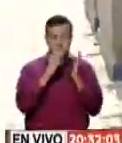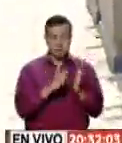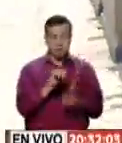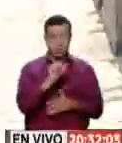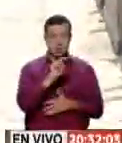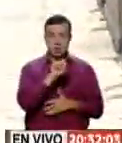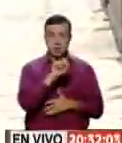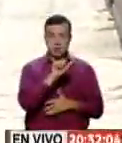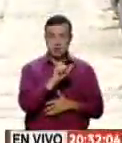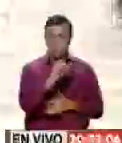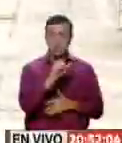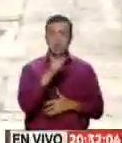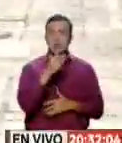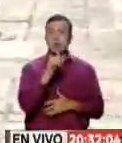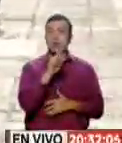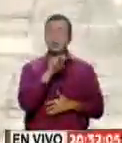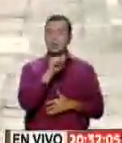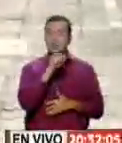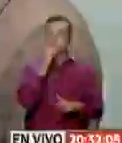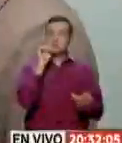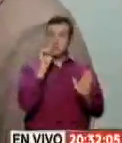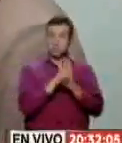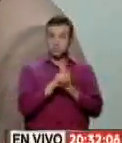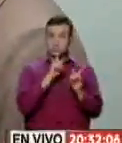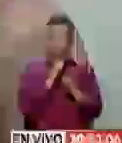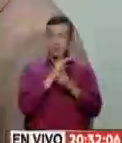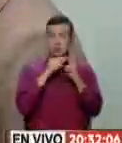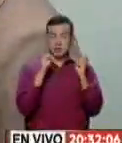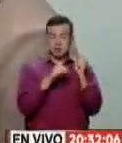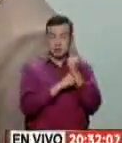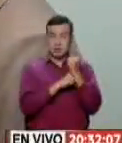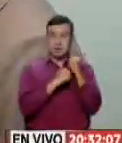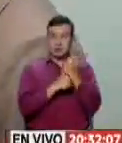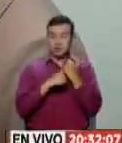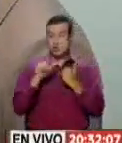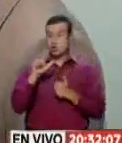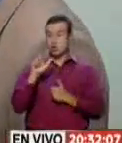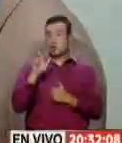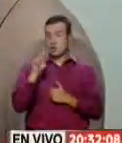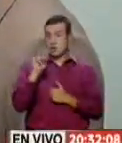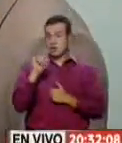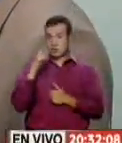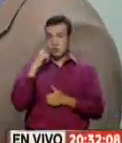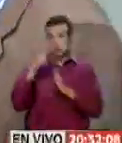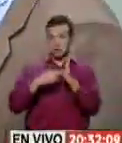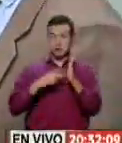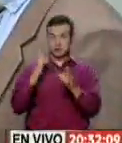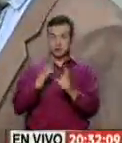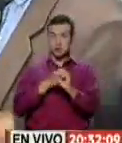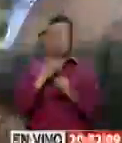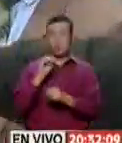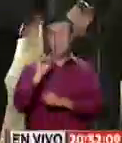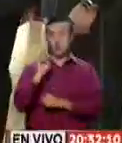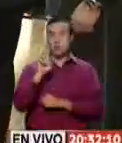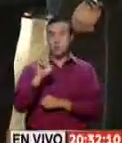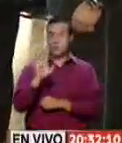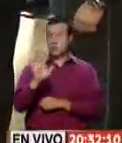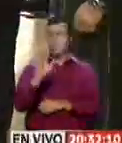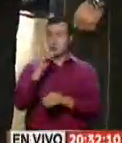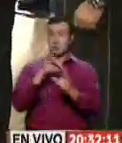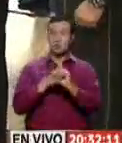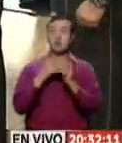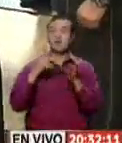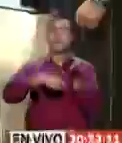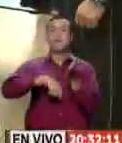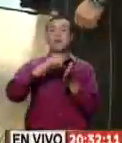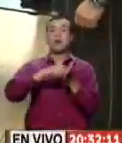Ana Galarza escuchó los argumentos de los denunciantes. El ex asesor Lenín Rodríguez, por ejemplo, presentó los registros de asistencia de Omar Mayorga, en donde constaría